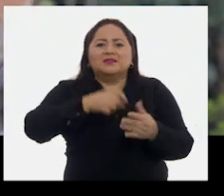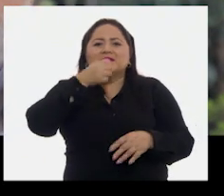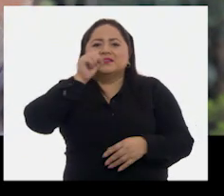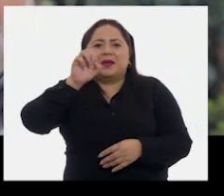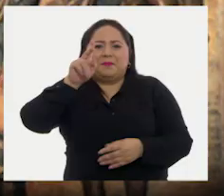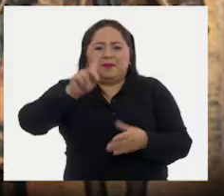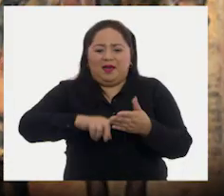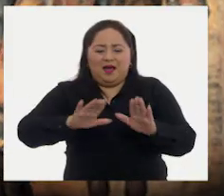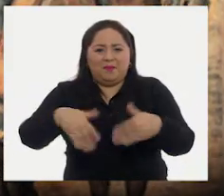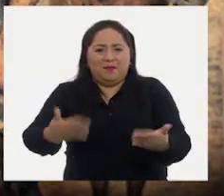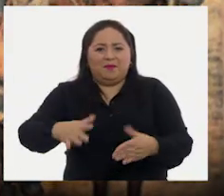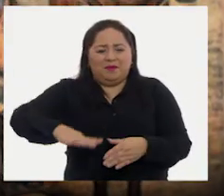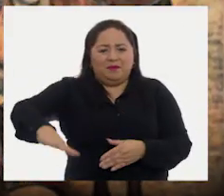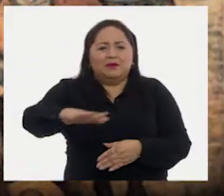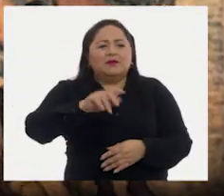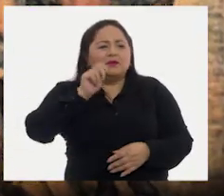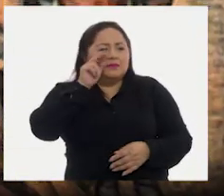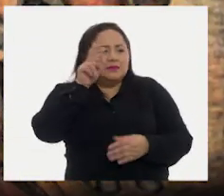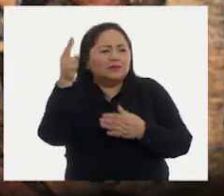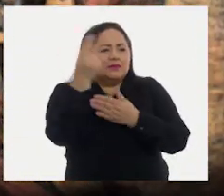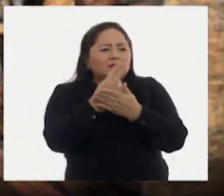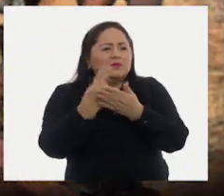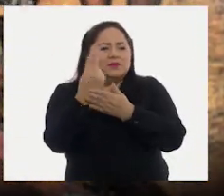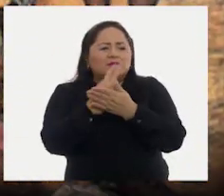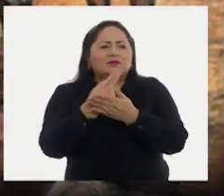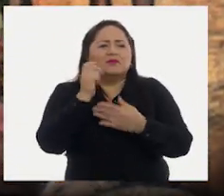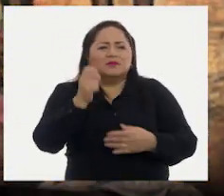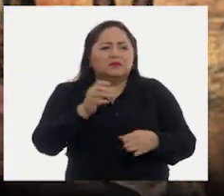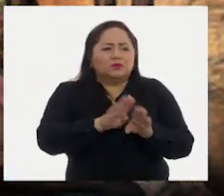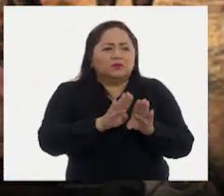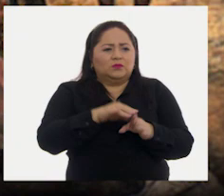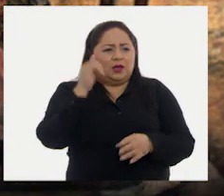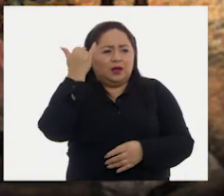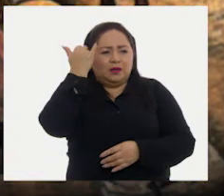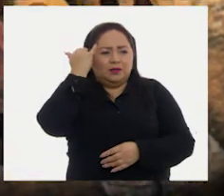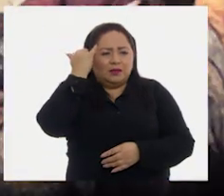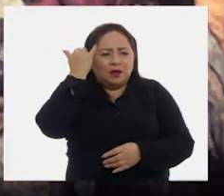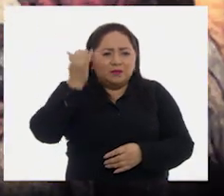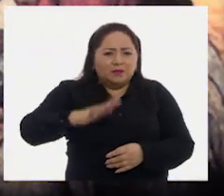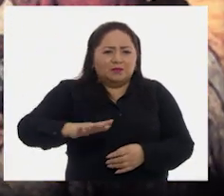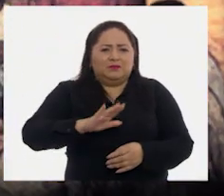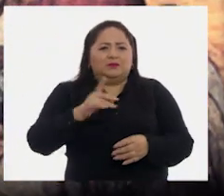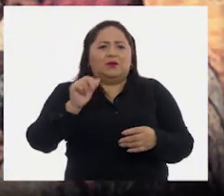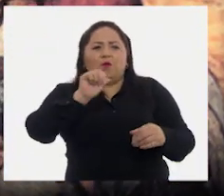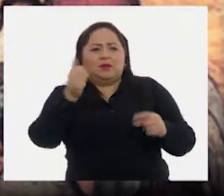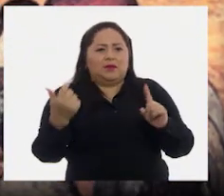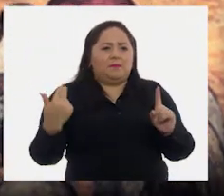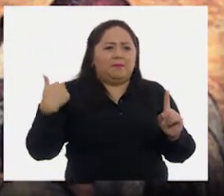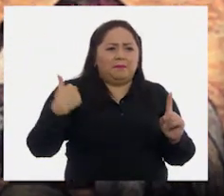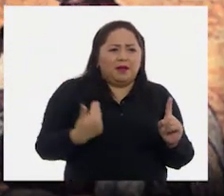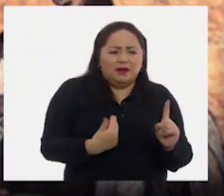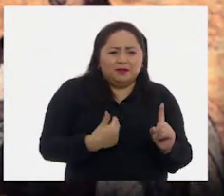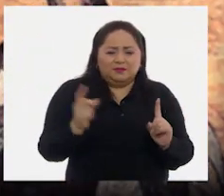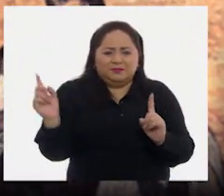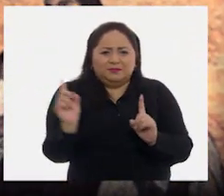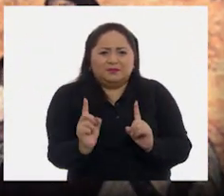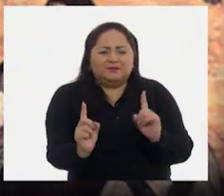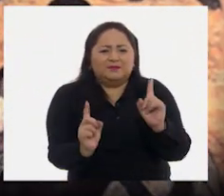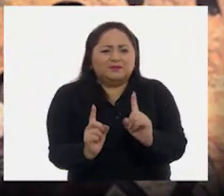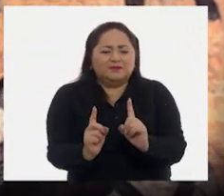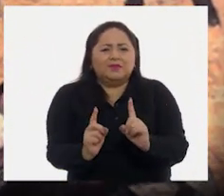de Educación Pública representa, por un lado, al campesino armado, a la maestra o al maestro,